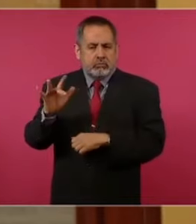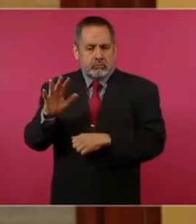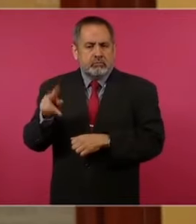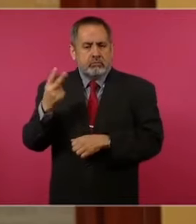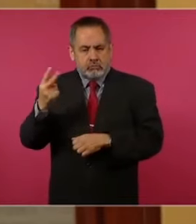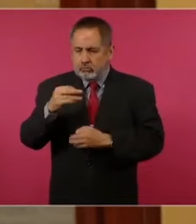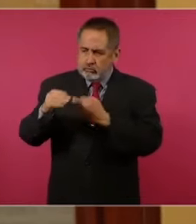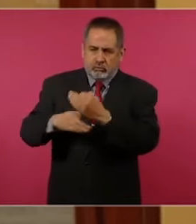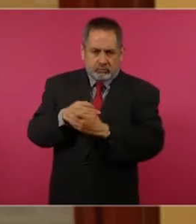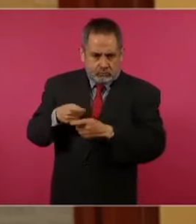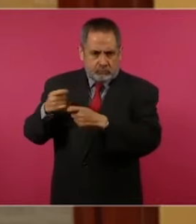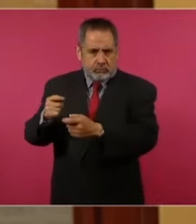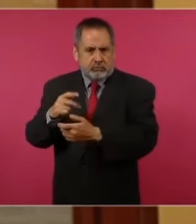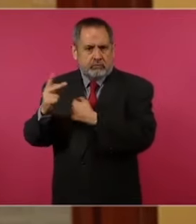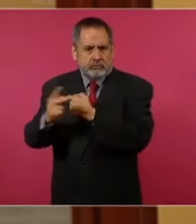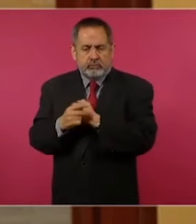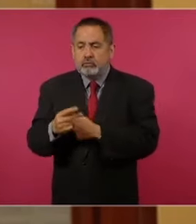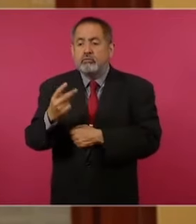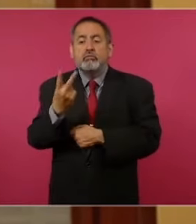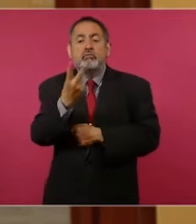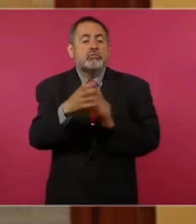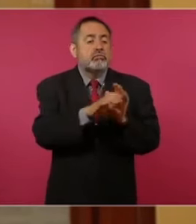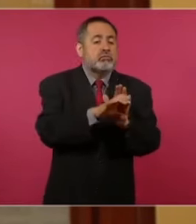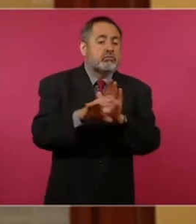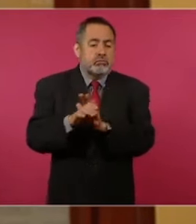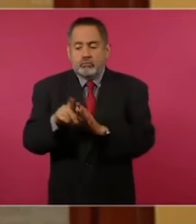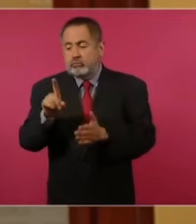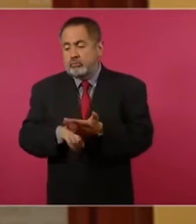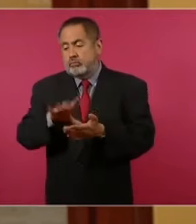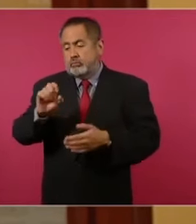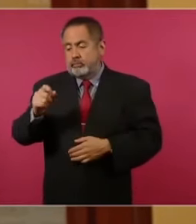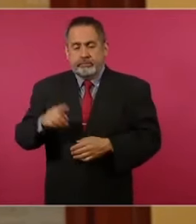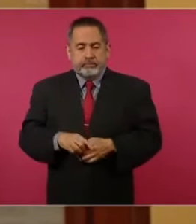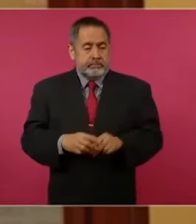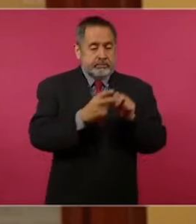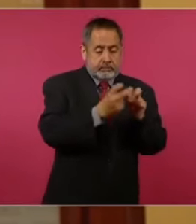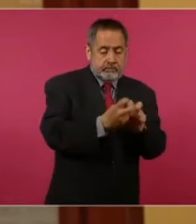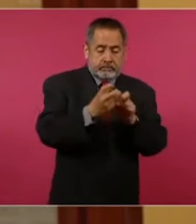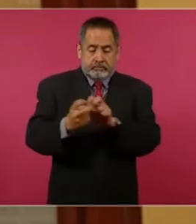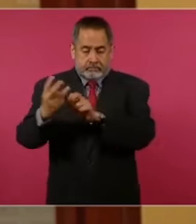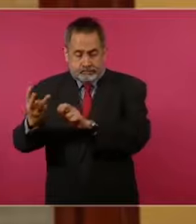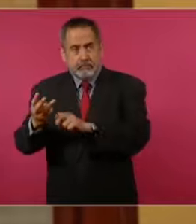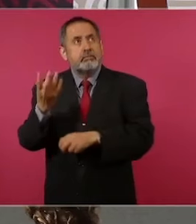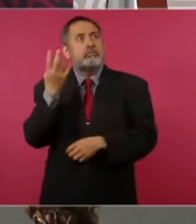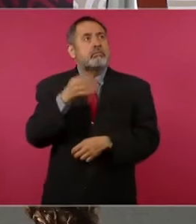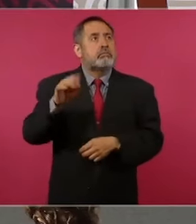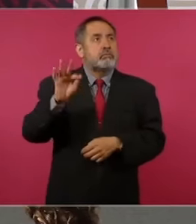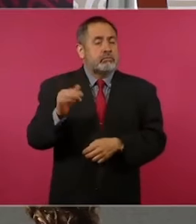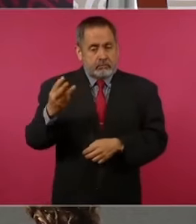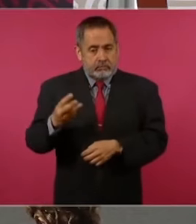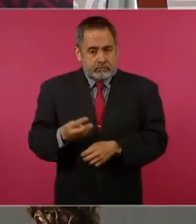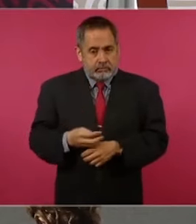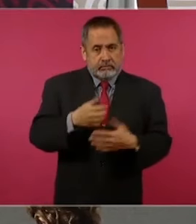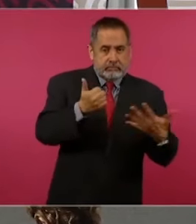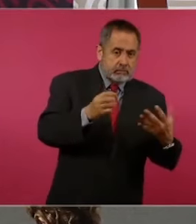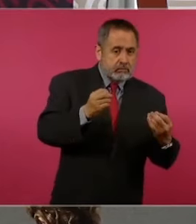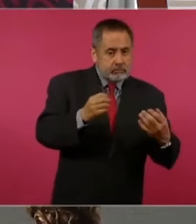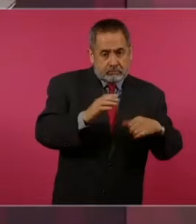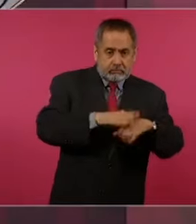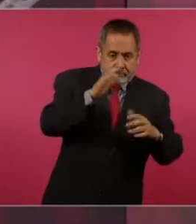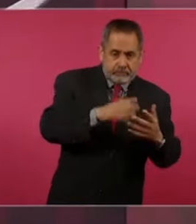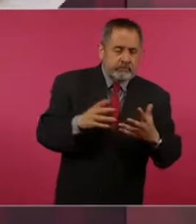8,652 en todo el país, de dos consultorios son 1,527, de tres consultorios 943, de seis y más consultorios